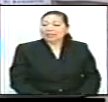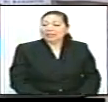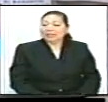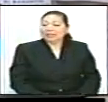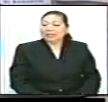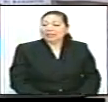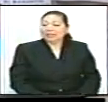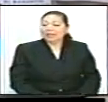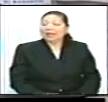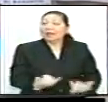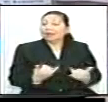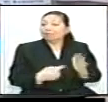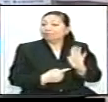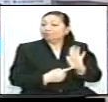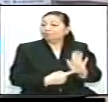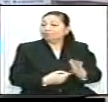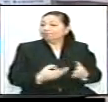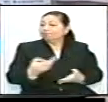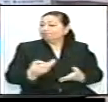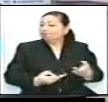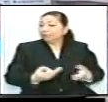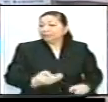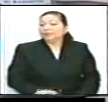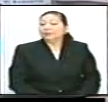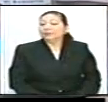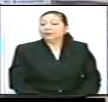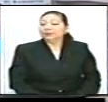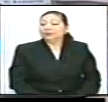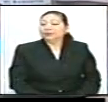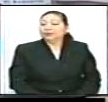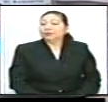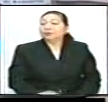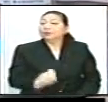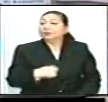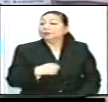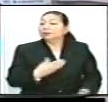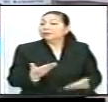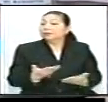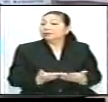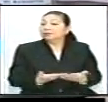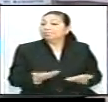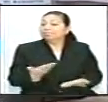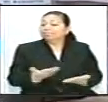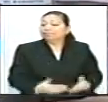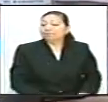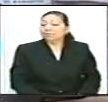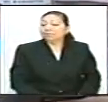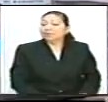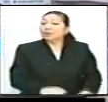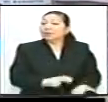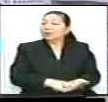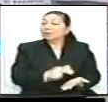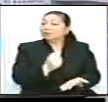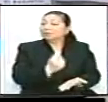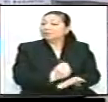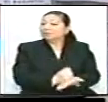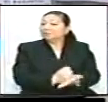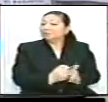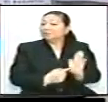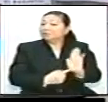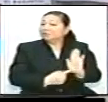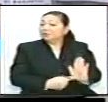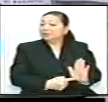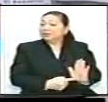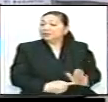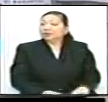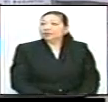señores, aquí nos presentan un presupuesto y nosotros a pie juntillas los aprobamos. Nos presentan